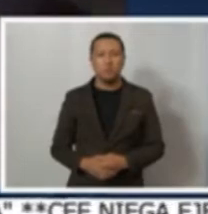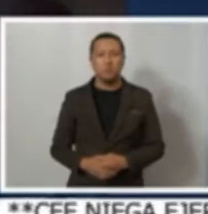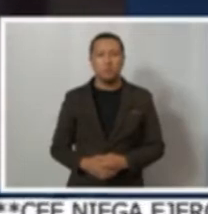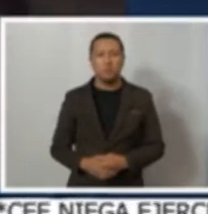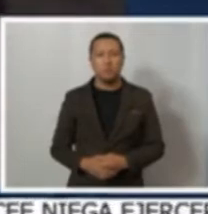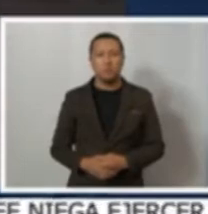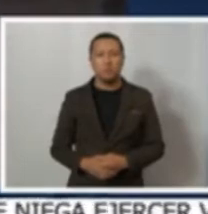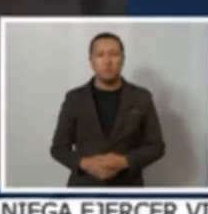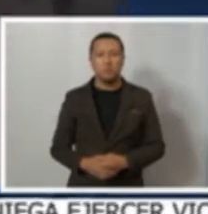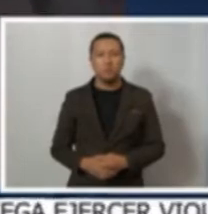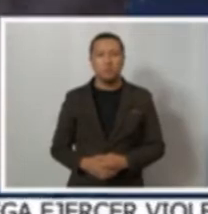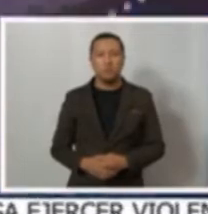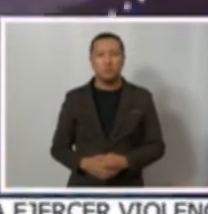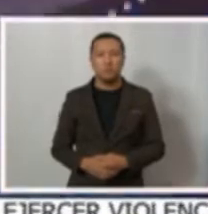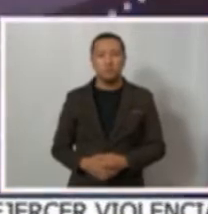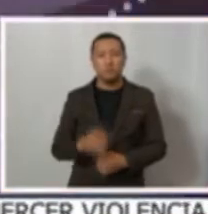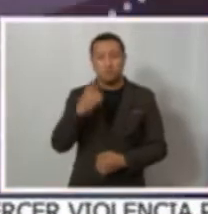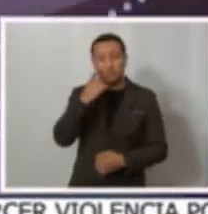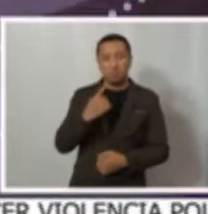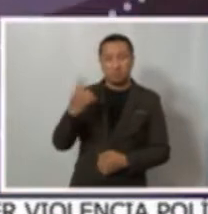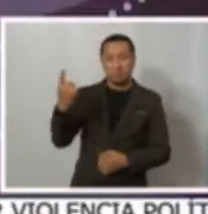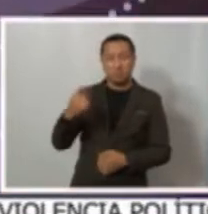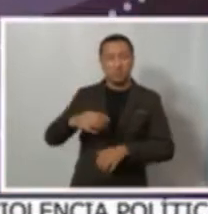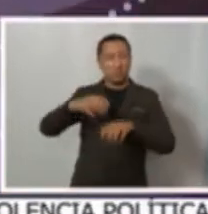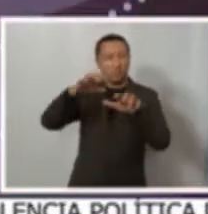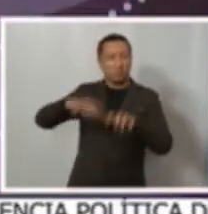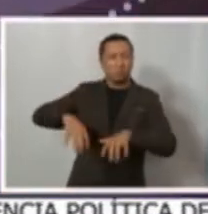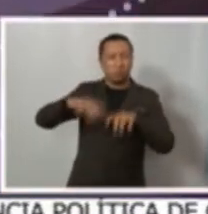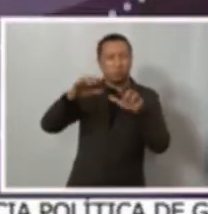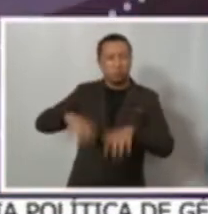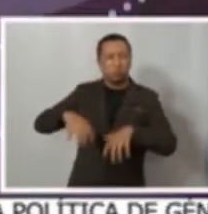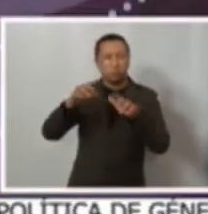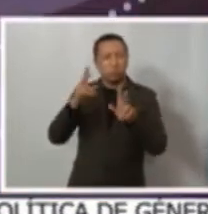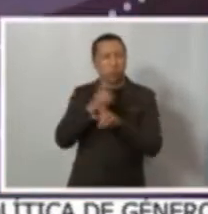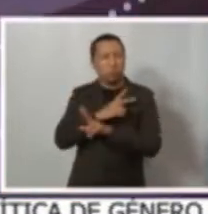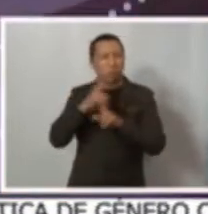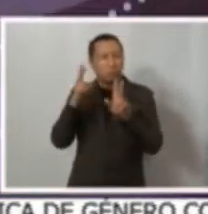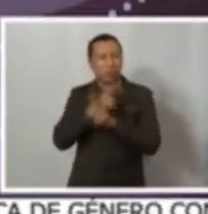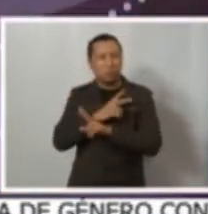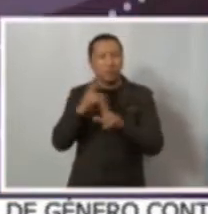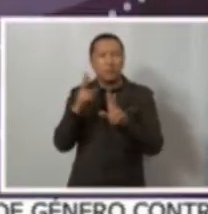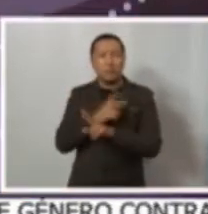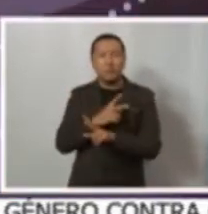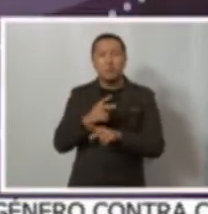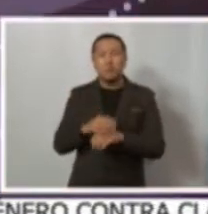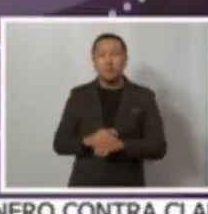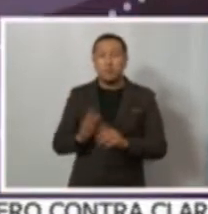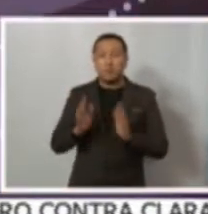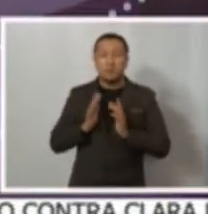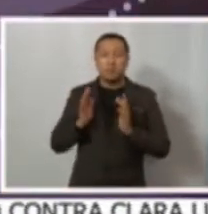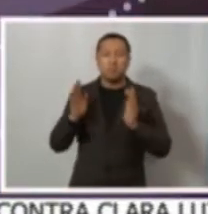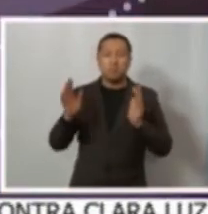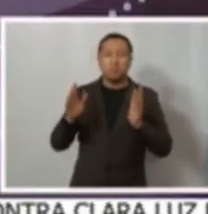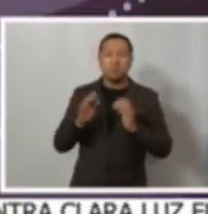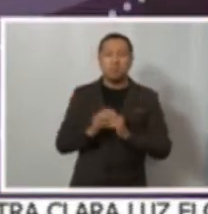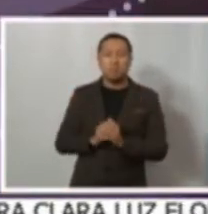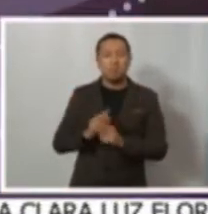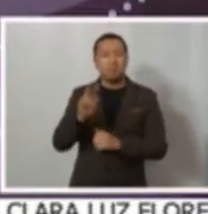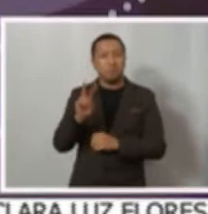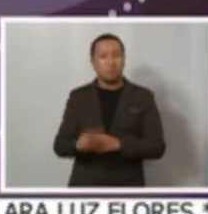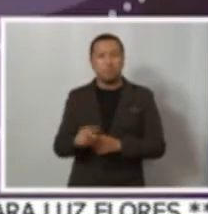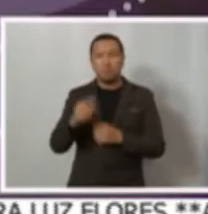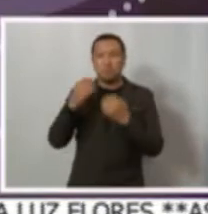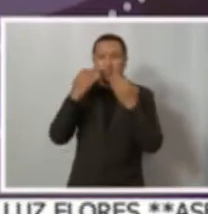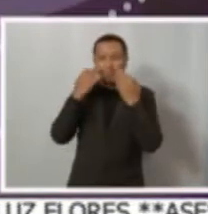Así suena este mal tiempo en la zona norte de Quintana Roo. Sin duda impacta a los oídos, a